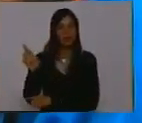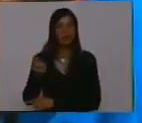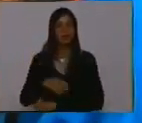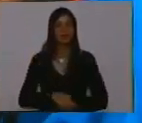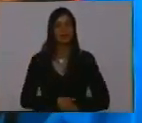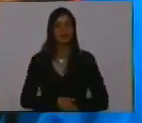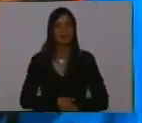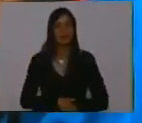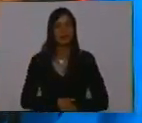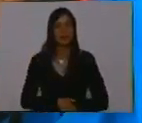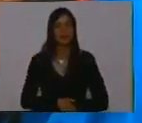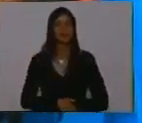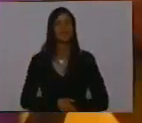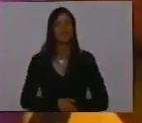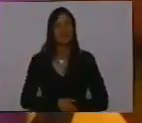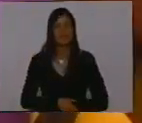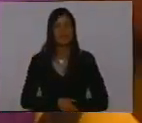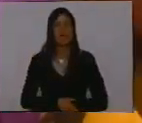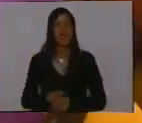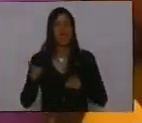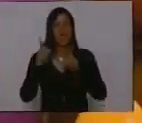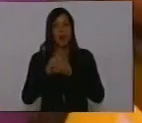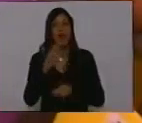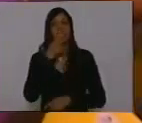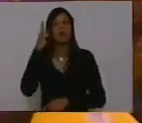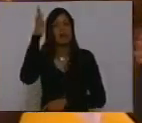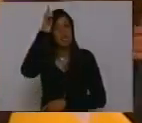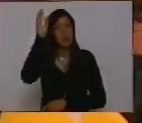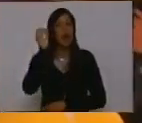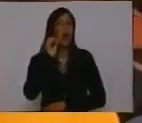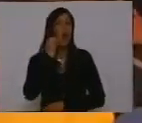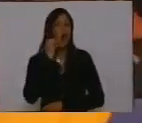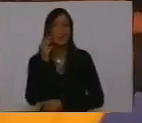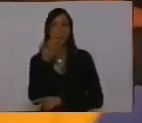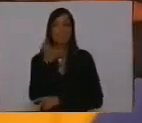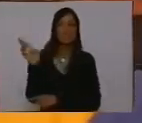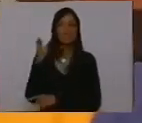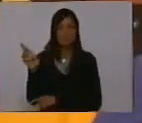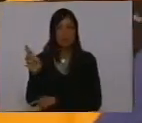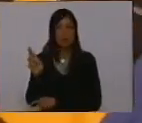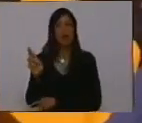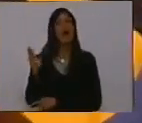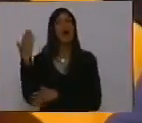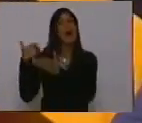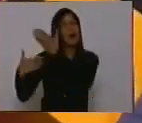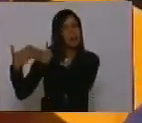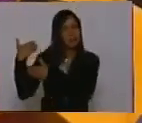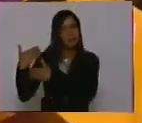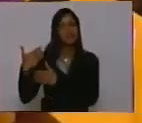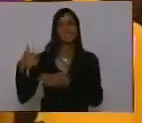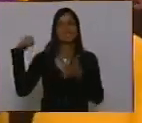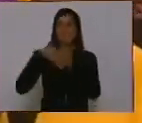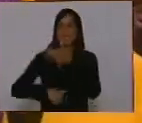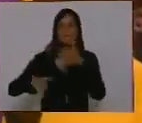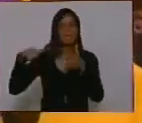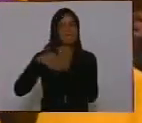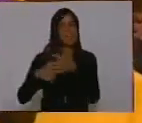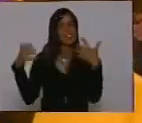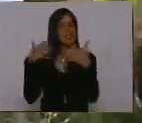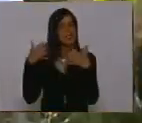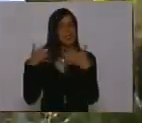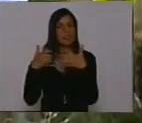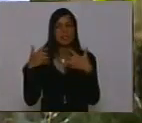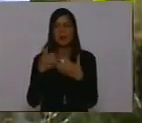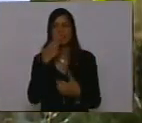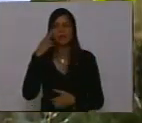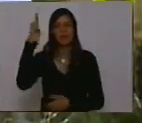Que recoge la rebeldía de los jóvenes quienes nos dieron nuestra independencia, hombres y mujeres